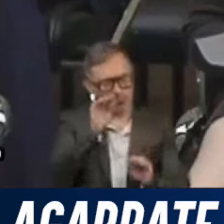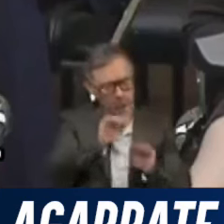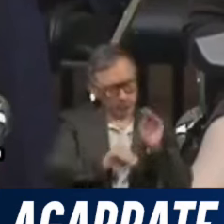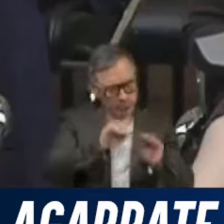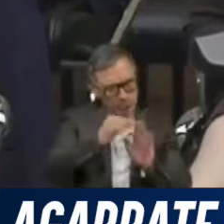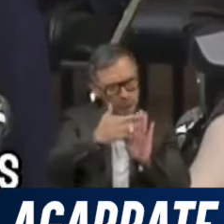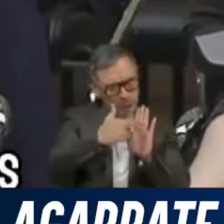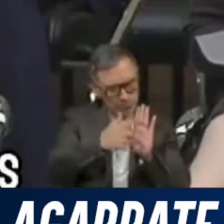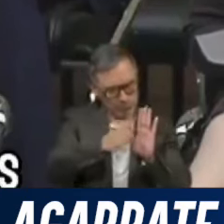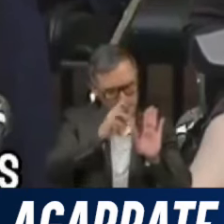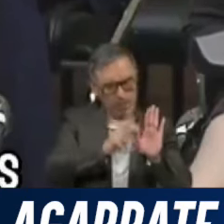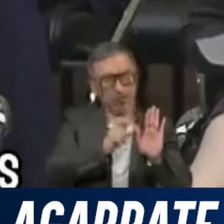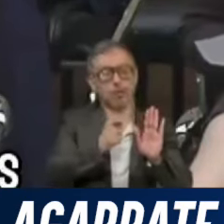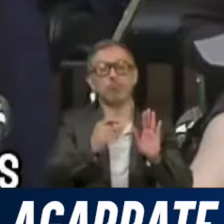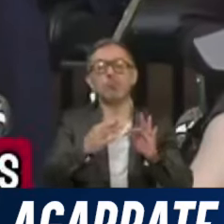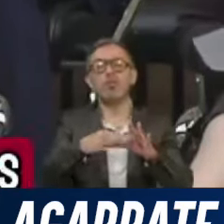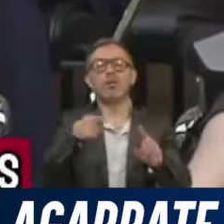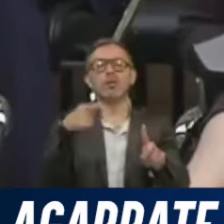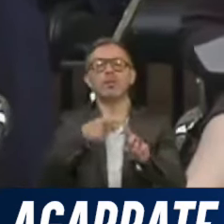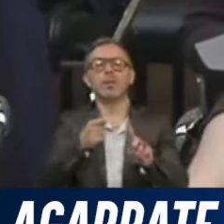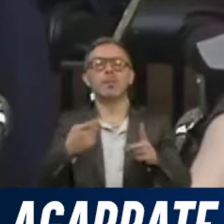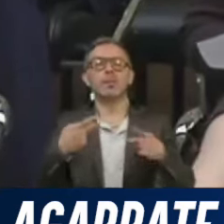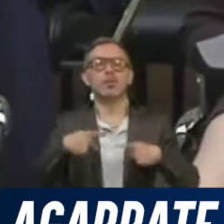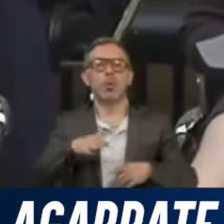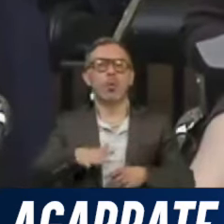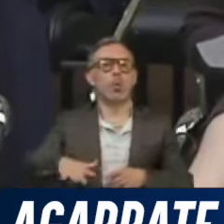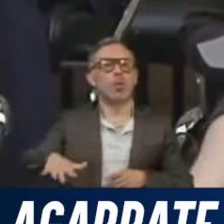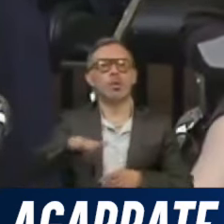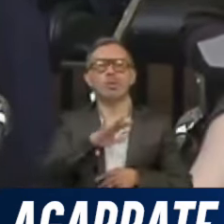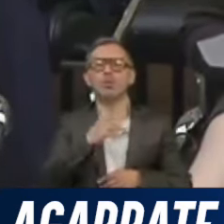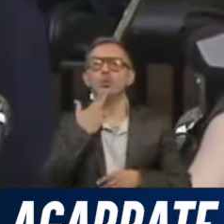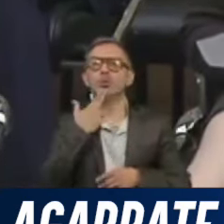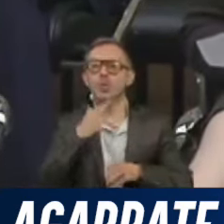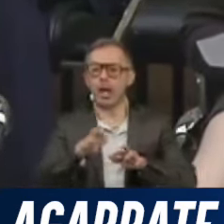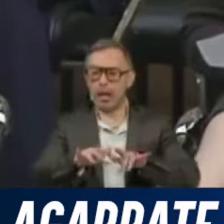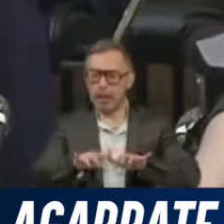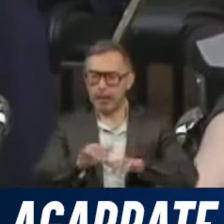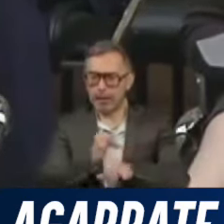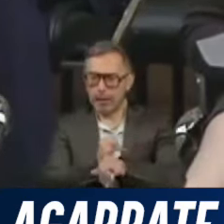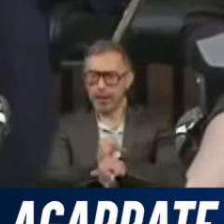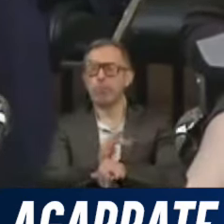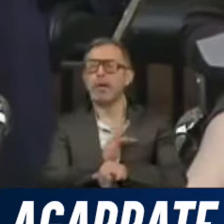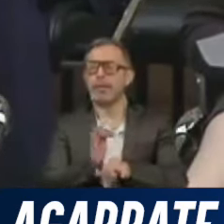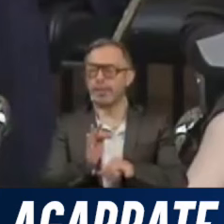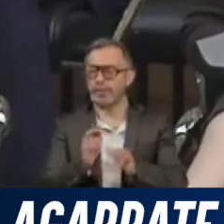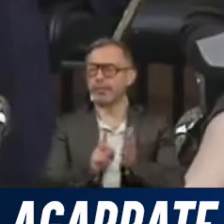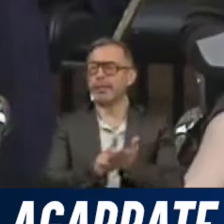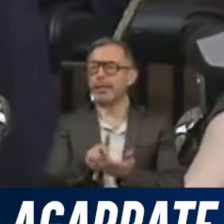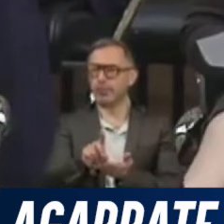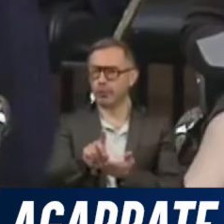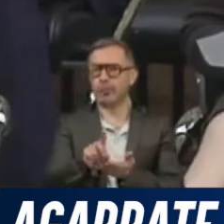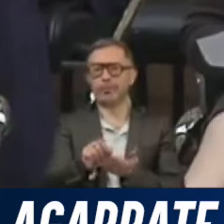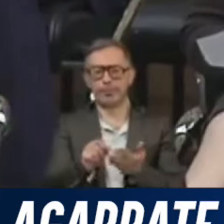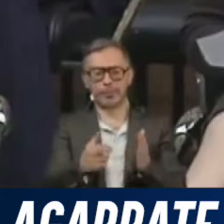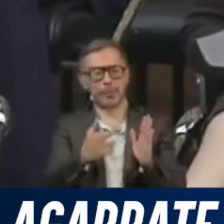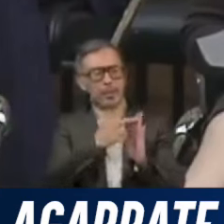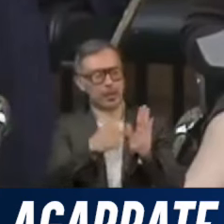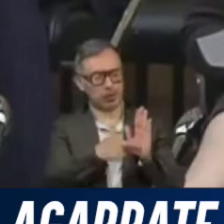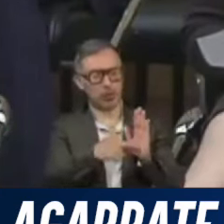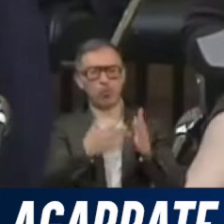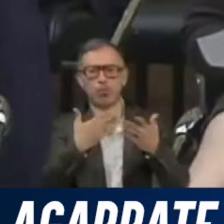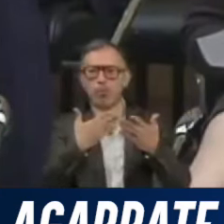del pleno disfrute de los derechos de todas las personas usuarias de plataformas es decir una regulación pública y